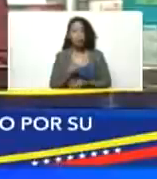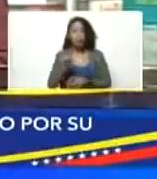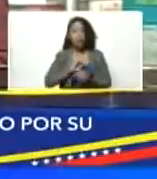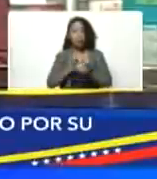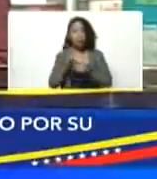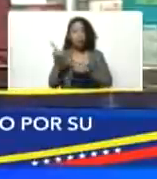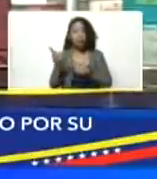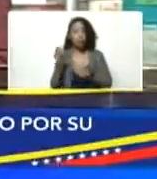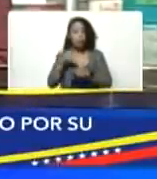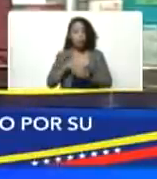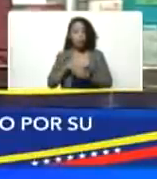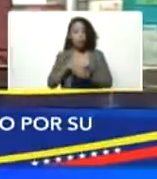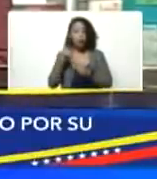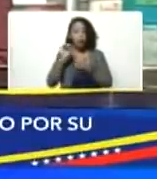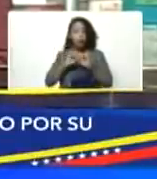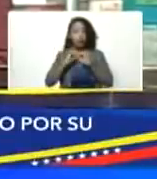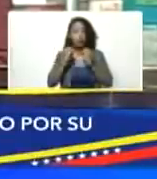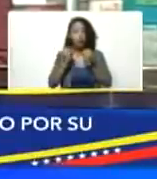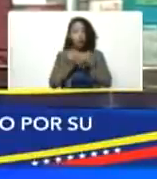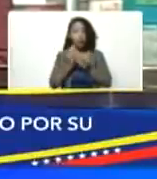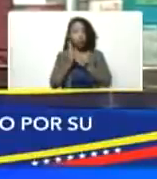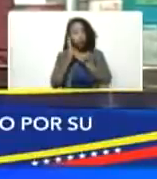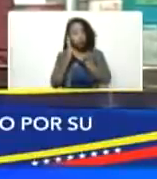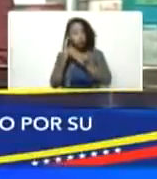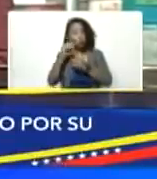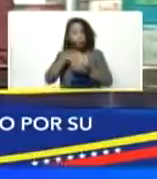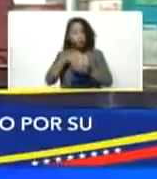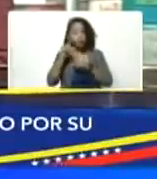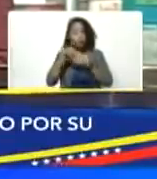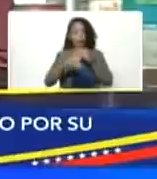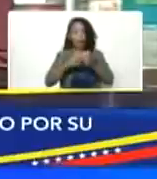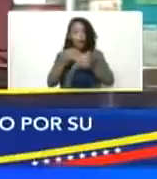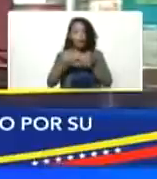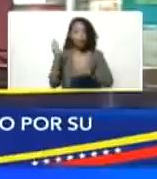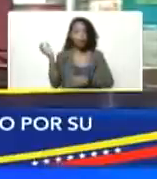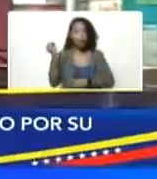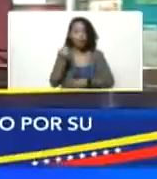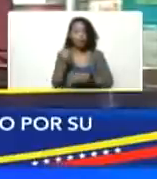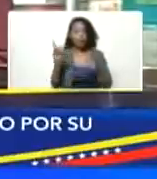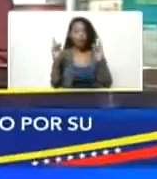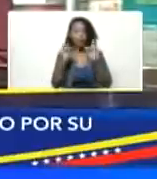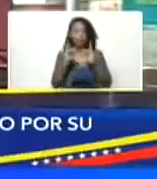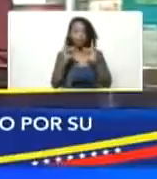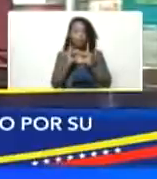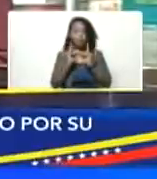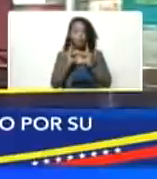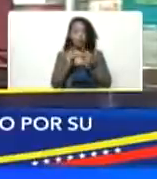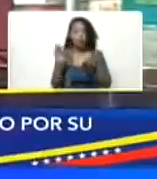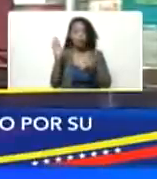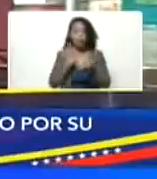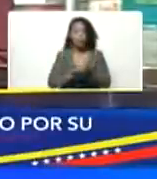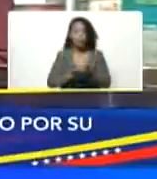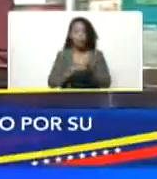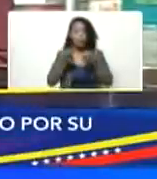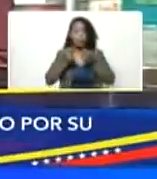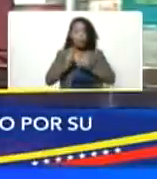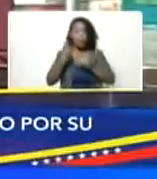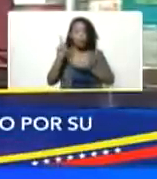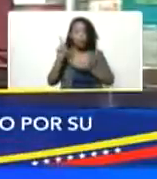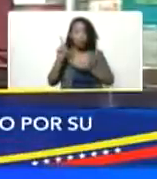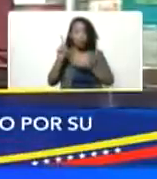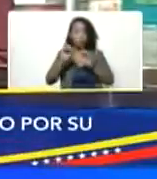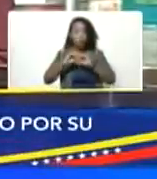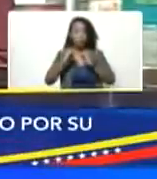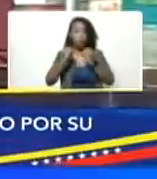pasó en su despacho. Adecuó el despacho, trajo una cama. Se ponía el tratamiento en